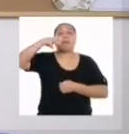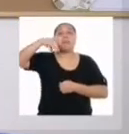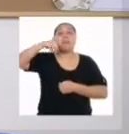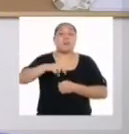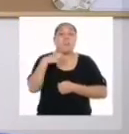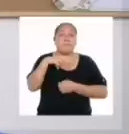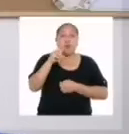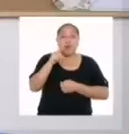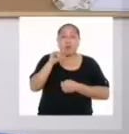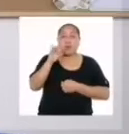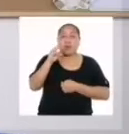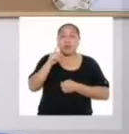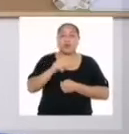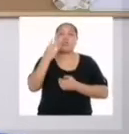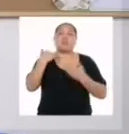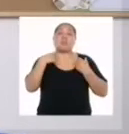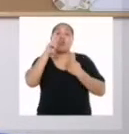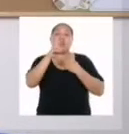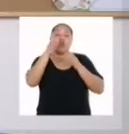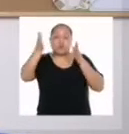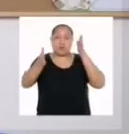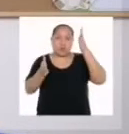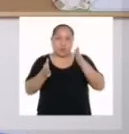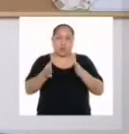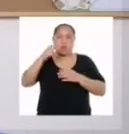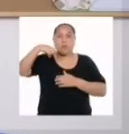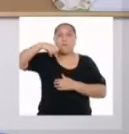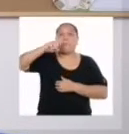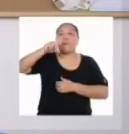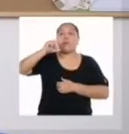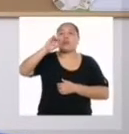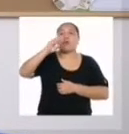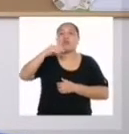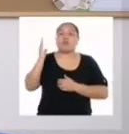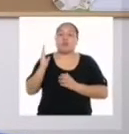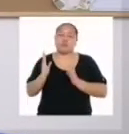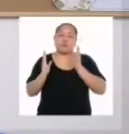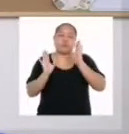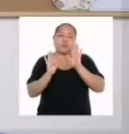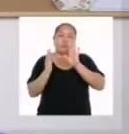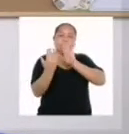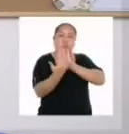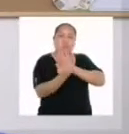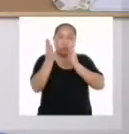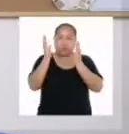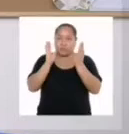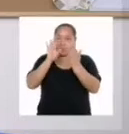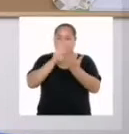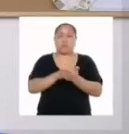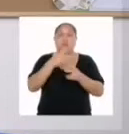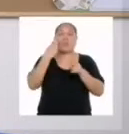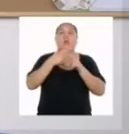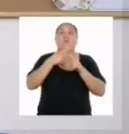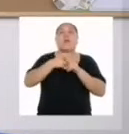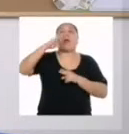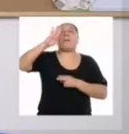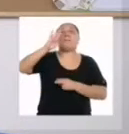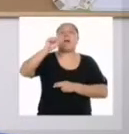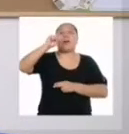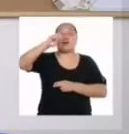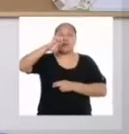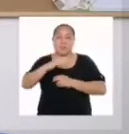es un poliedro que tiene dos caras, que son polígonos congruentes y paralelos entre sí, llamadas